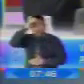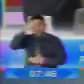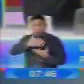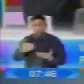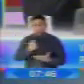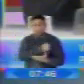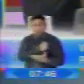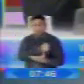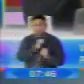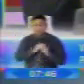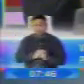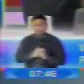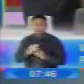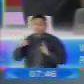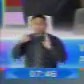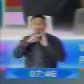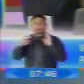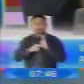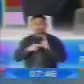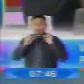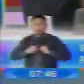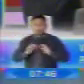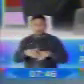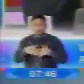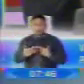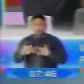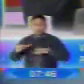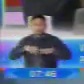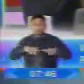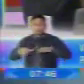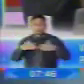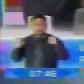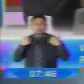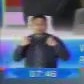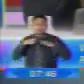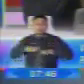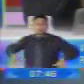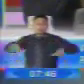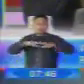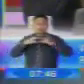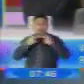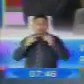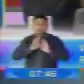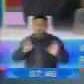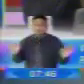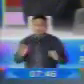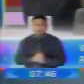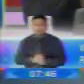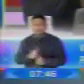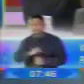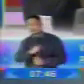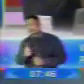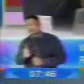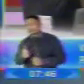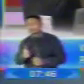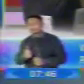Patrimonio, protocolos para la realización de actividades artísticas en espacios sin público, protocolos para